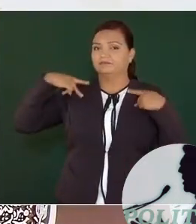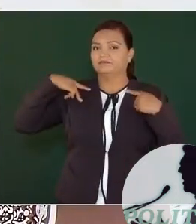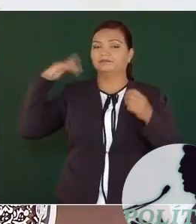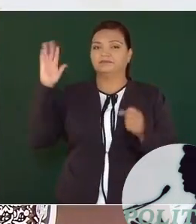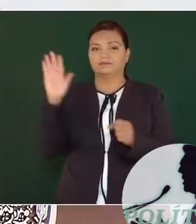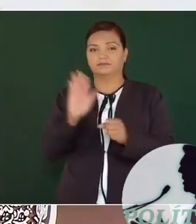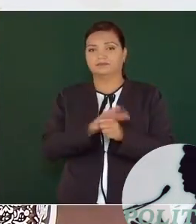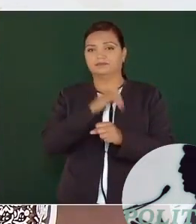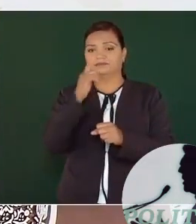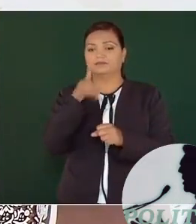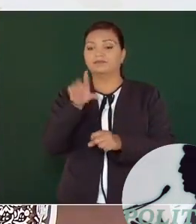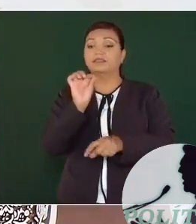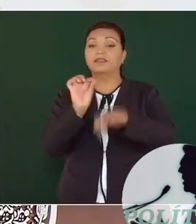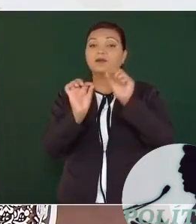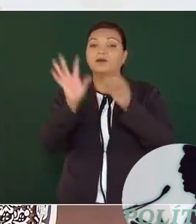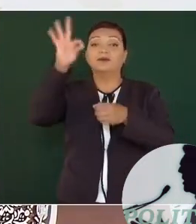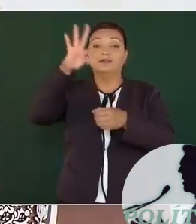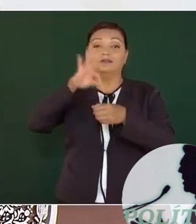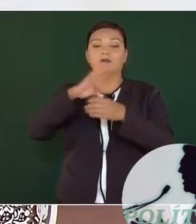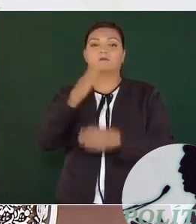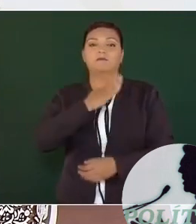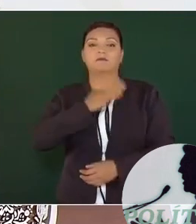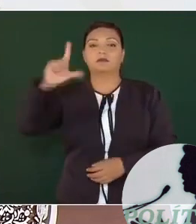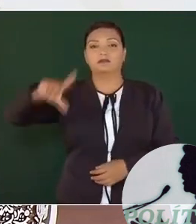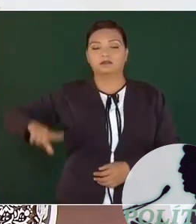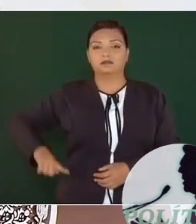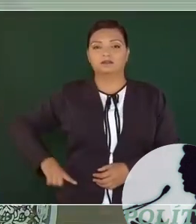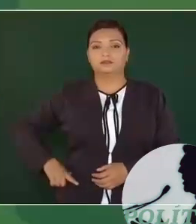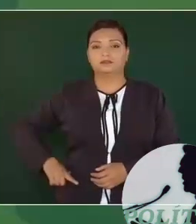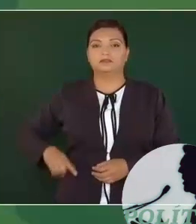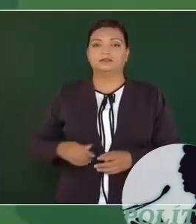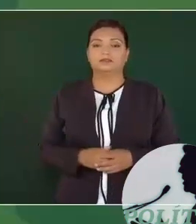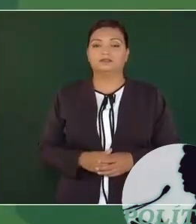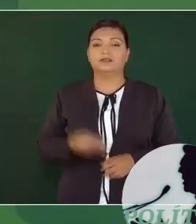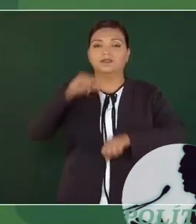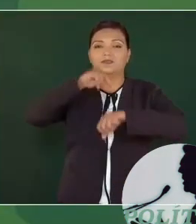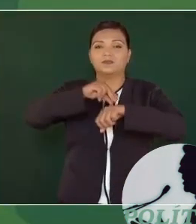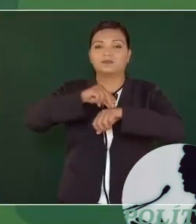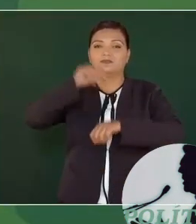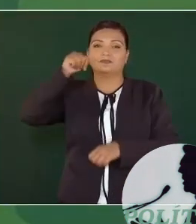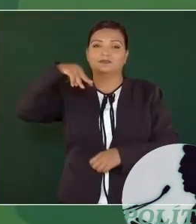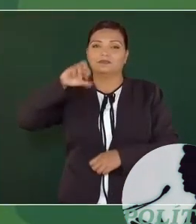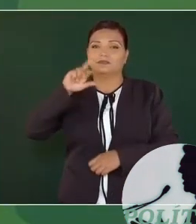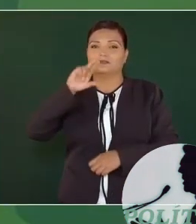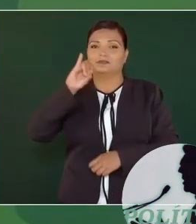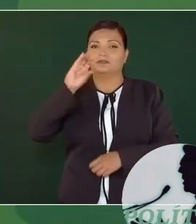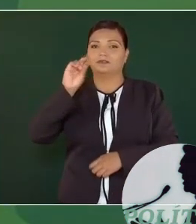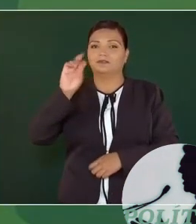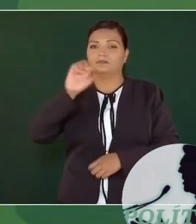porque se eligió a un buen gobernador, al doctor Américo